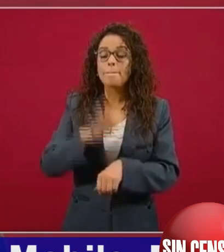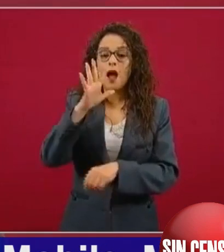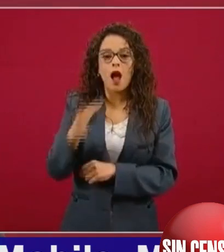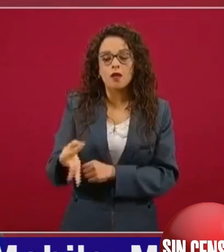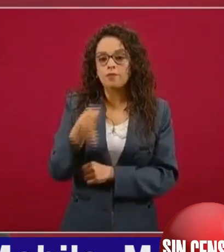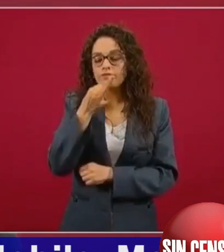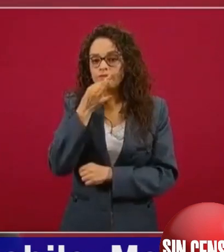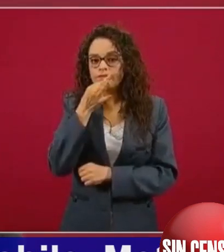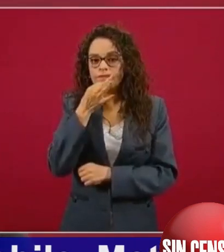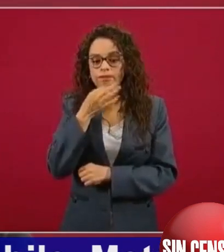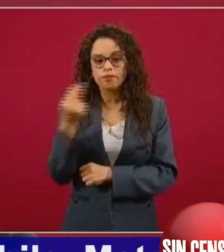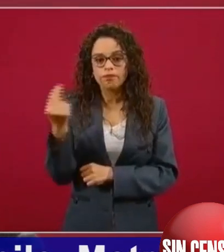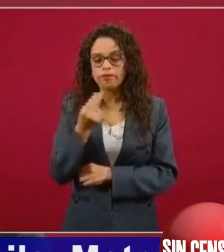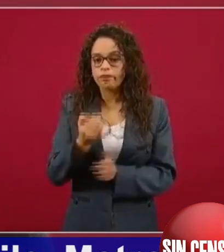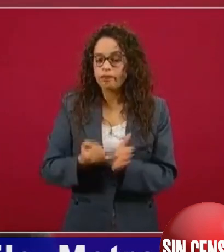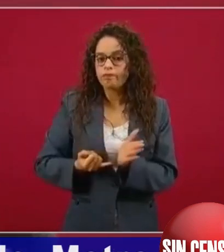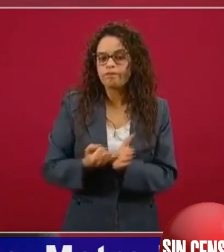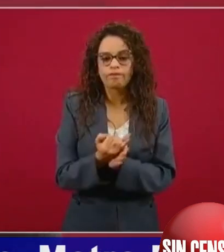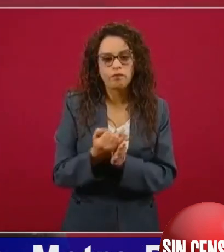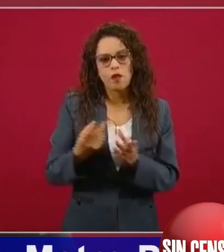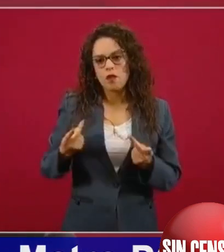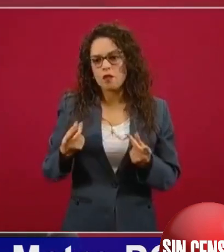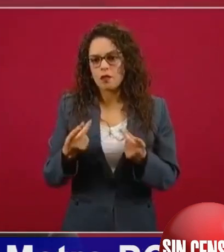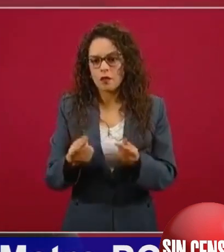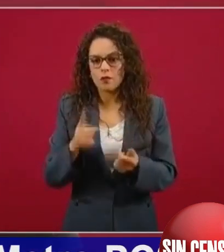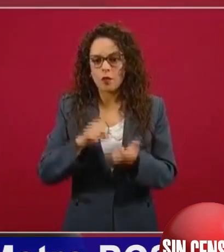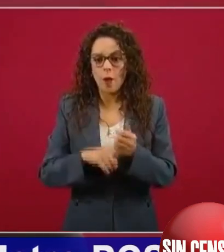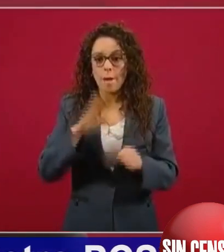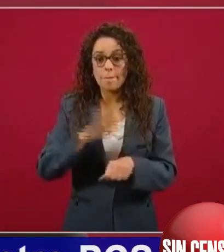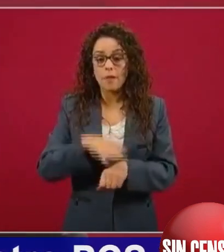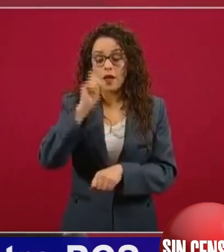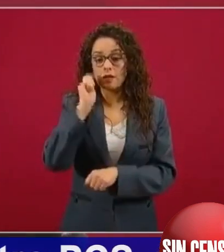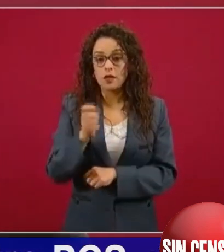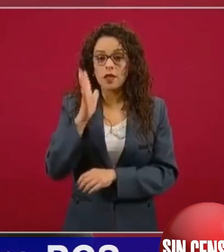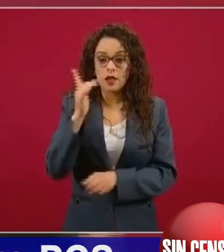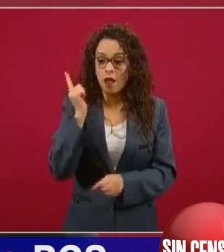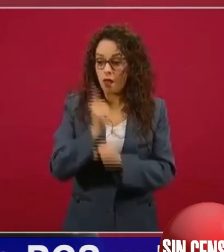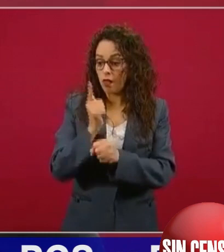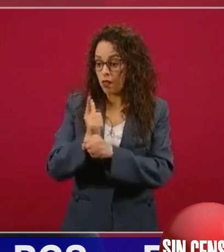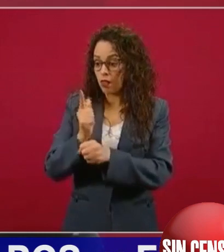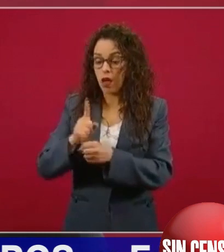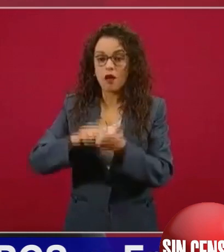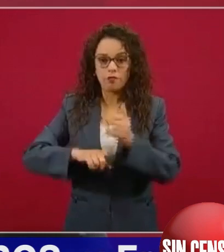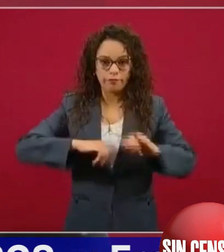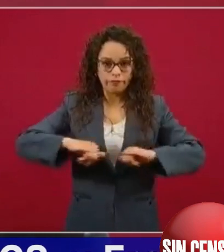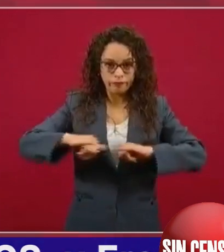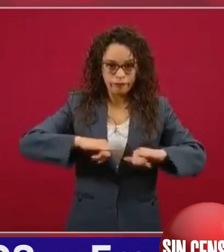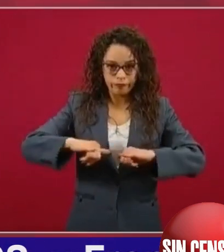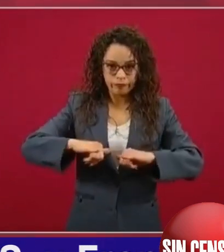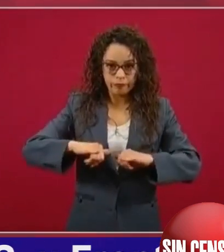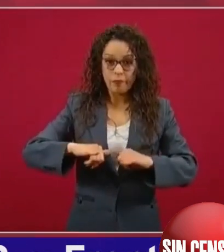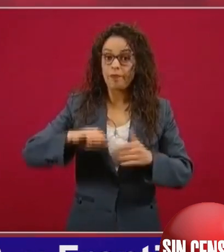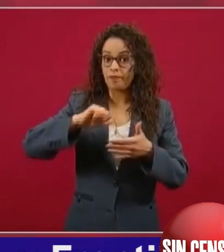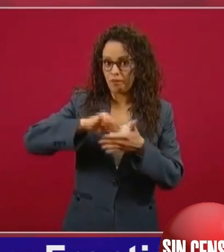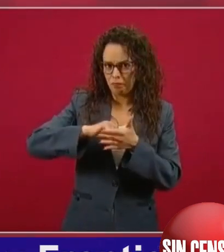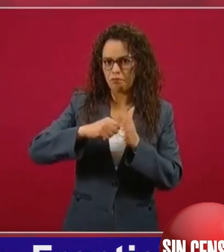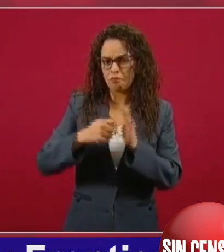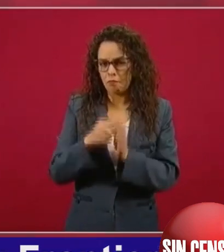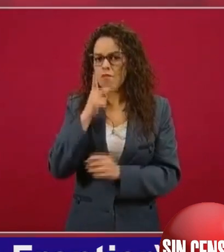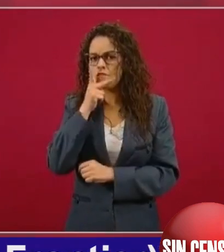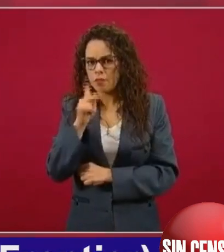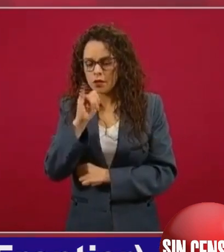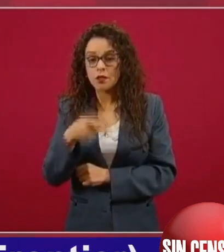más concretas, generalmente geográficamente localizadas. Es un tecnicismo, pero es muy importante